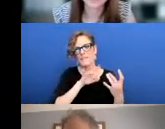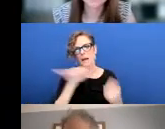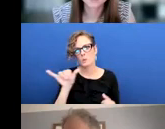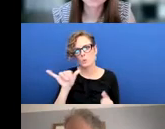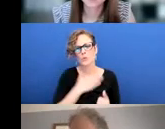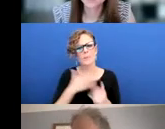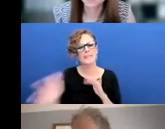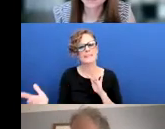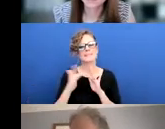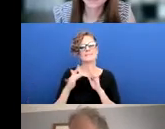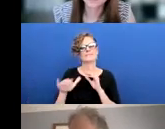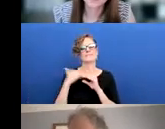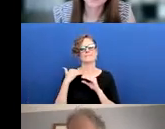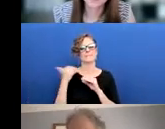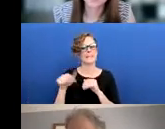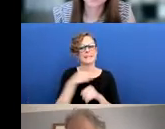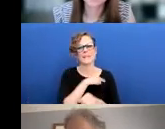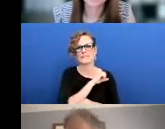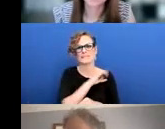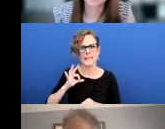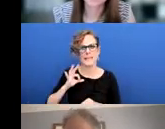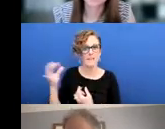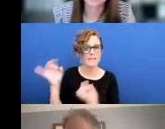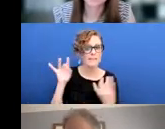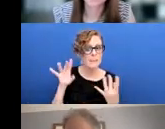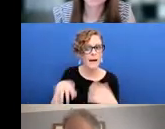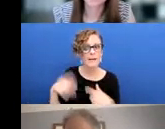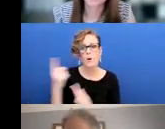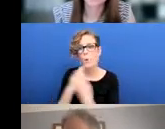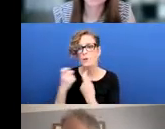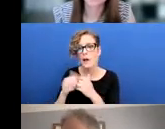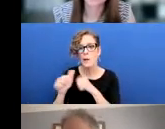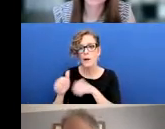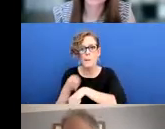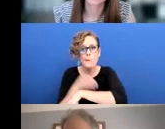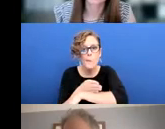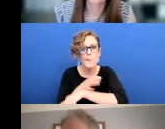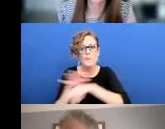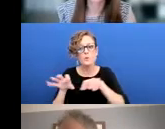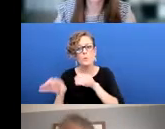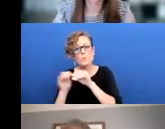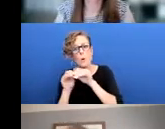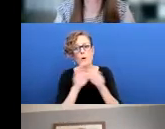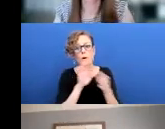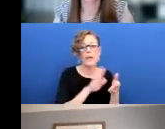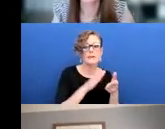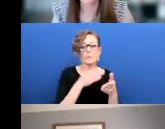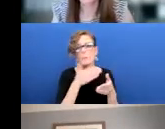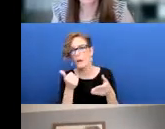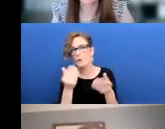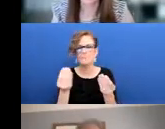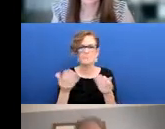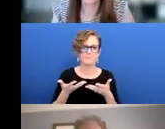Ahora queremos sus opiniones, siempre queremos su información detallada, entonces busca a